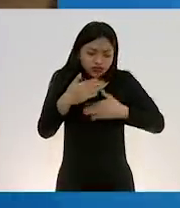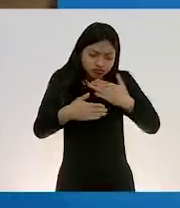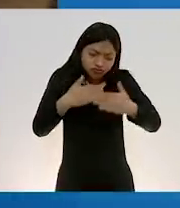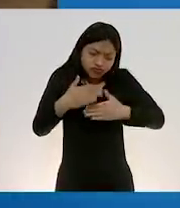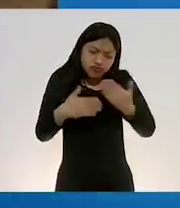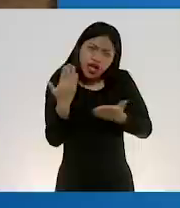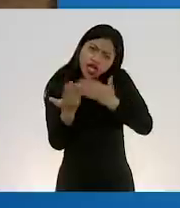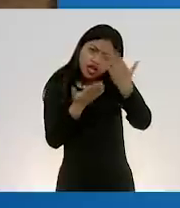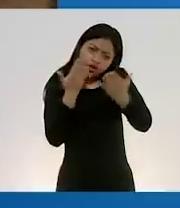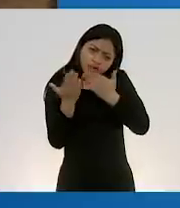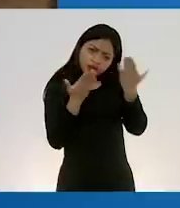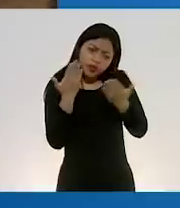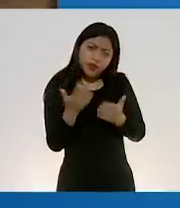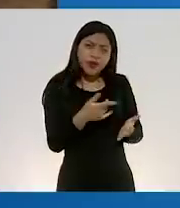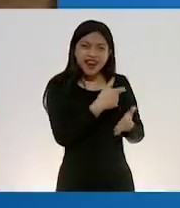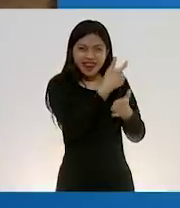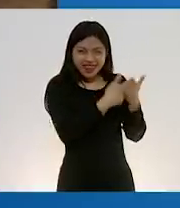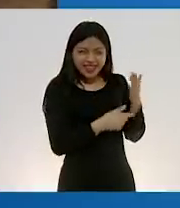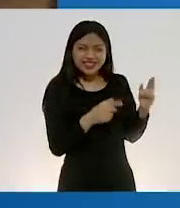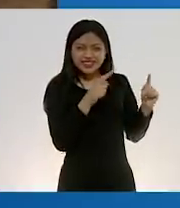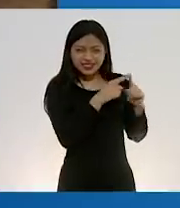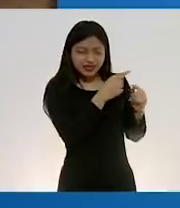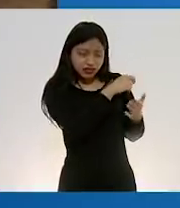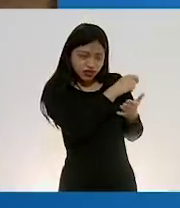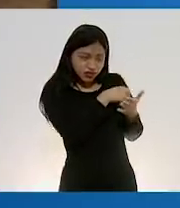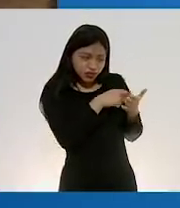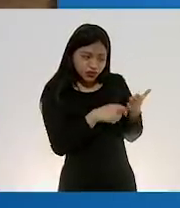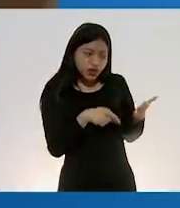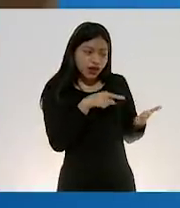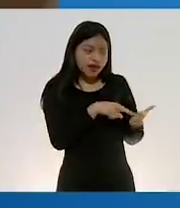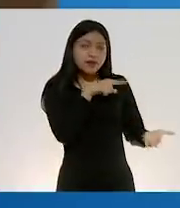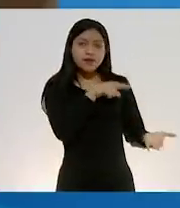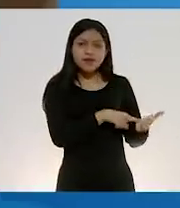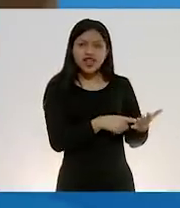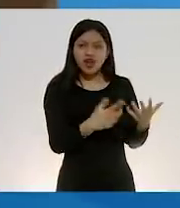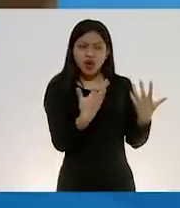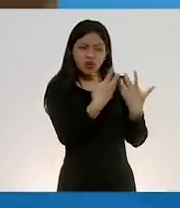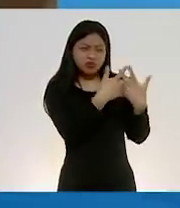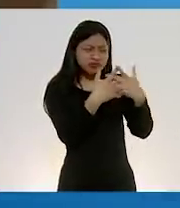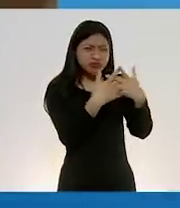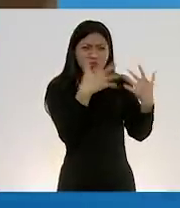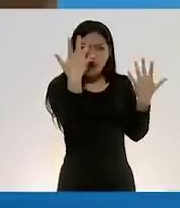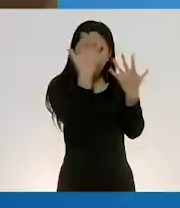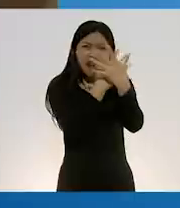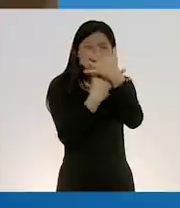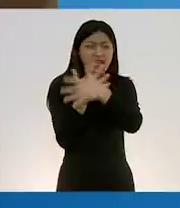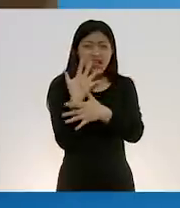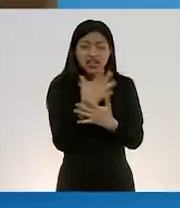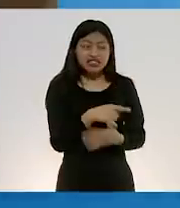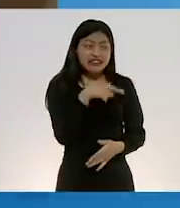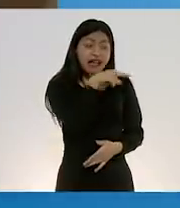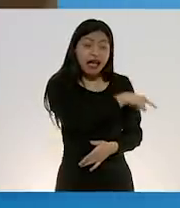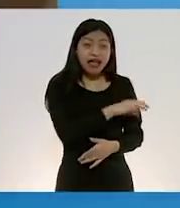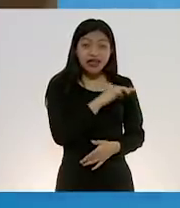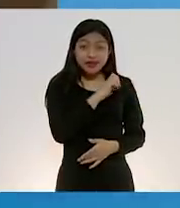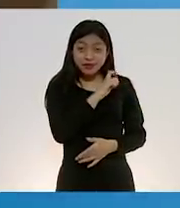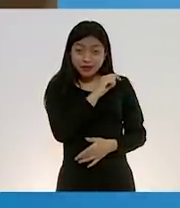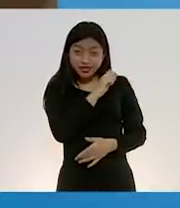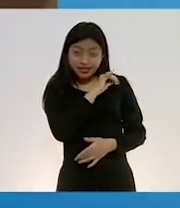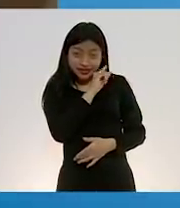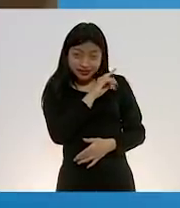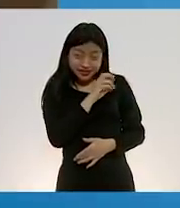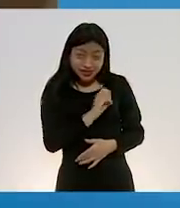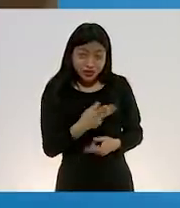con registros parroquiales y con padrones, me encuentro un caos. No existe ningún mestizo en la Ciudad de